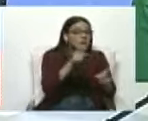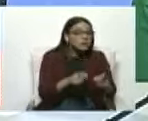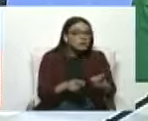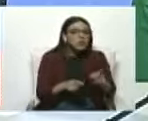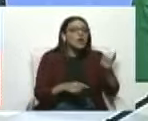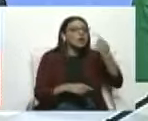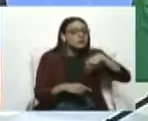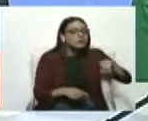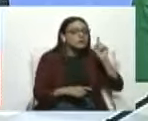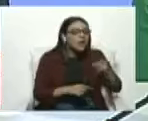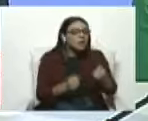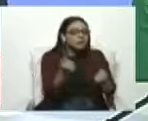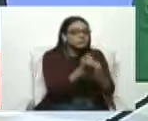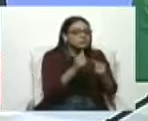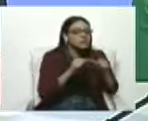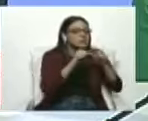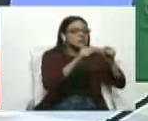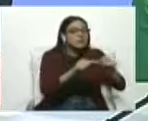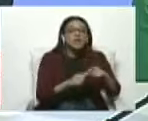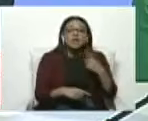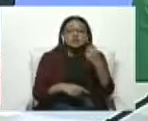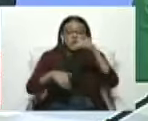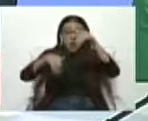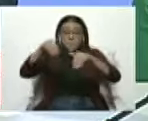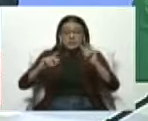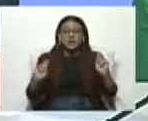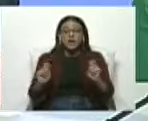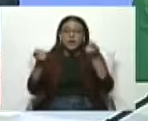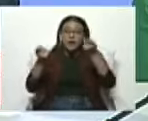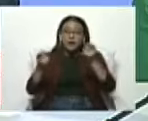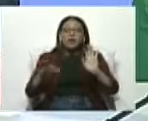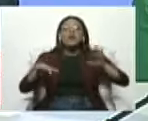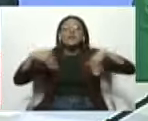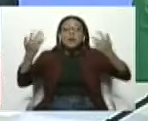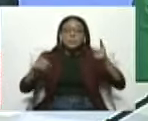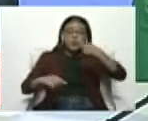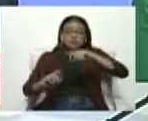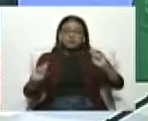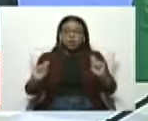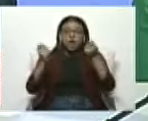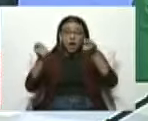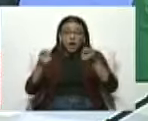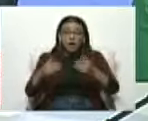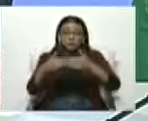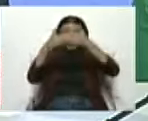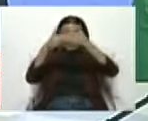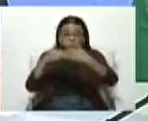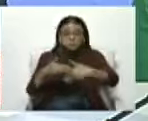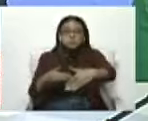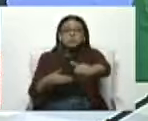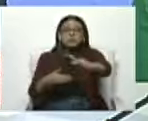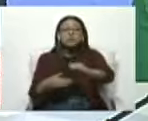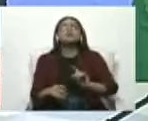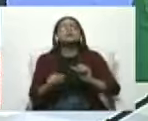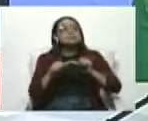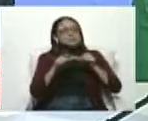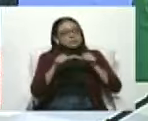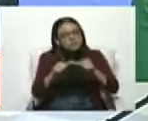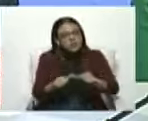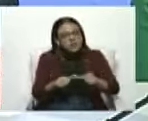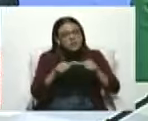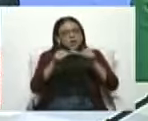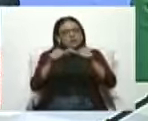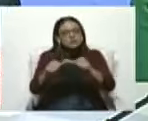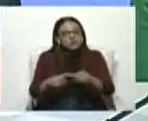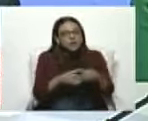electoral. Pero a partir del 28 ese 1 por 10 debe mutar